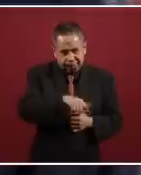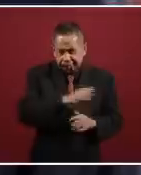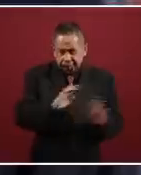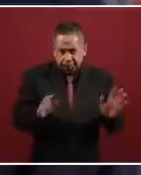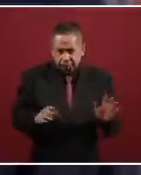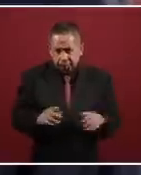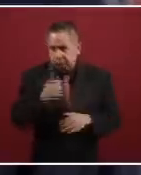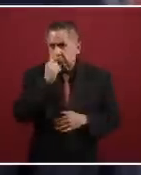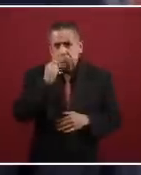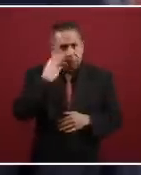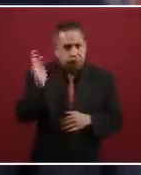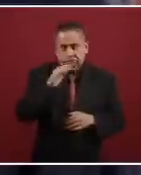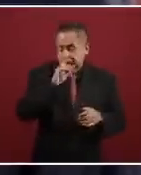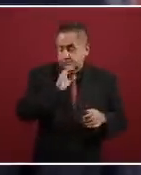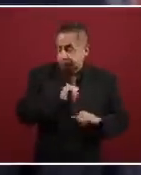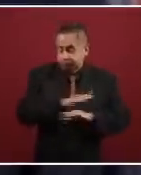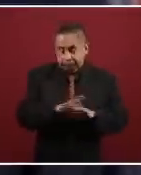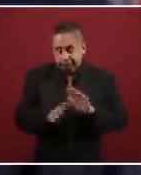lo de la Policía Federal.